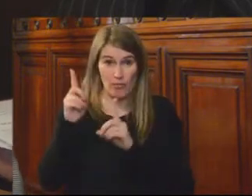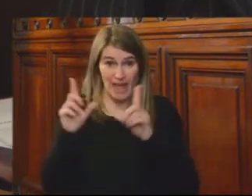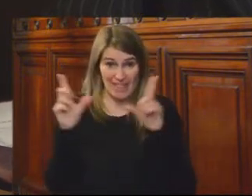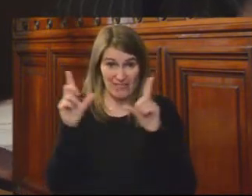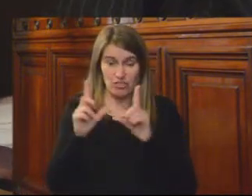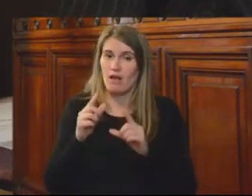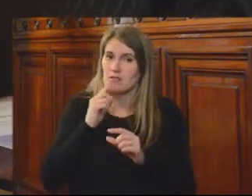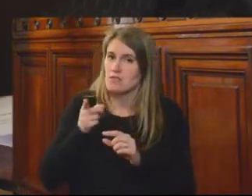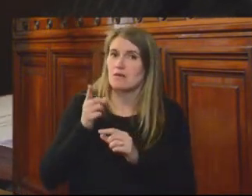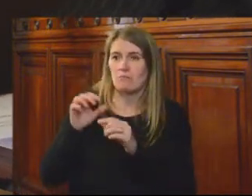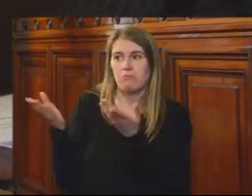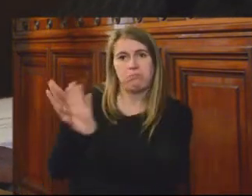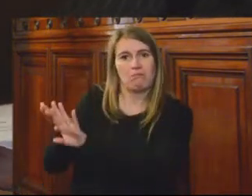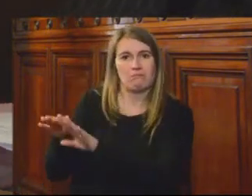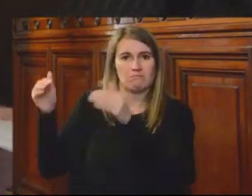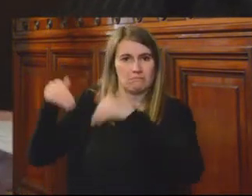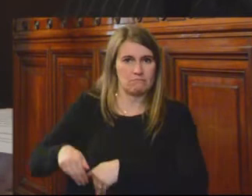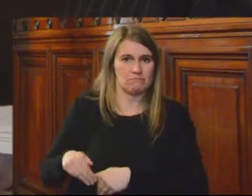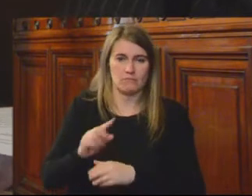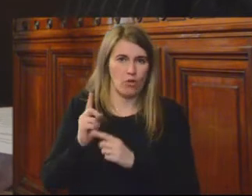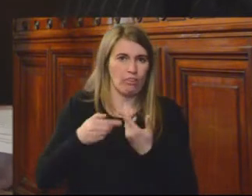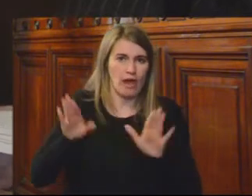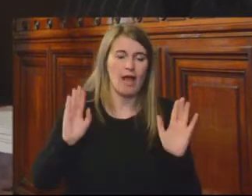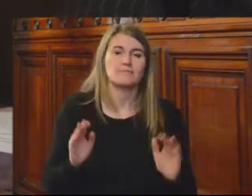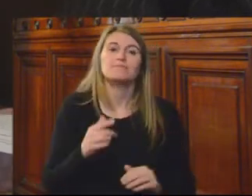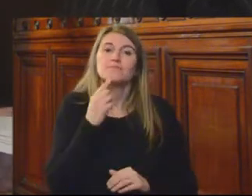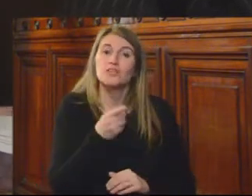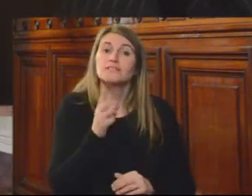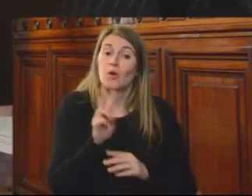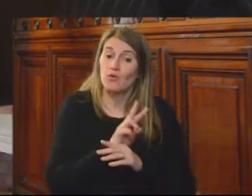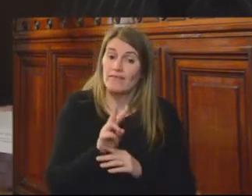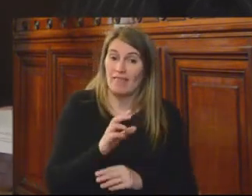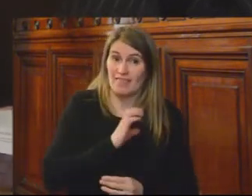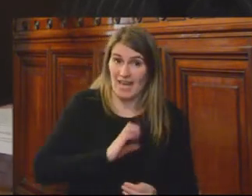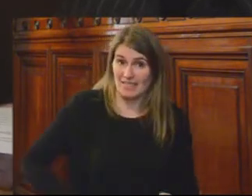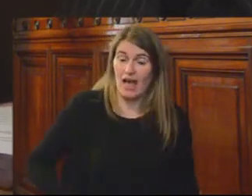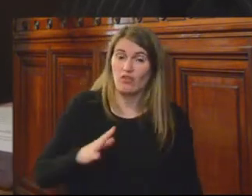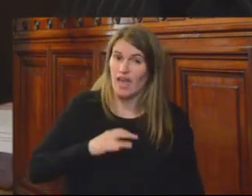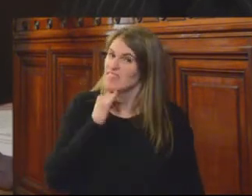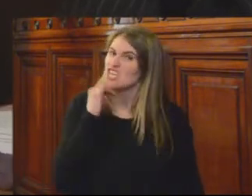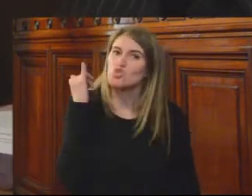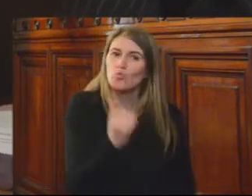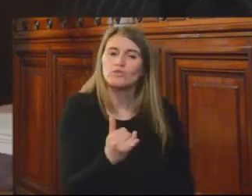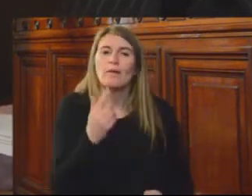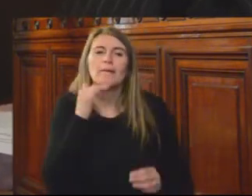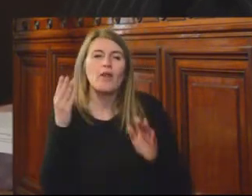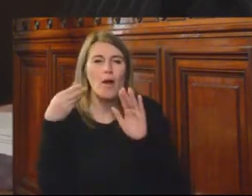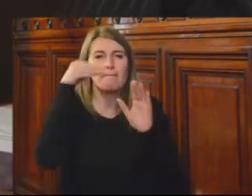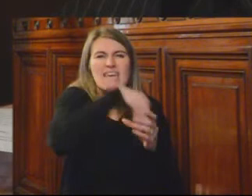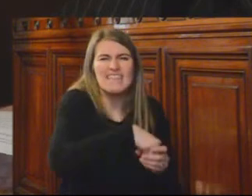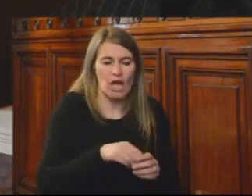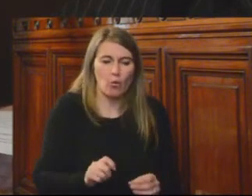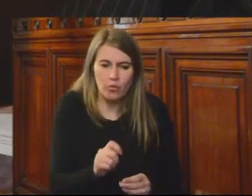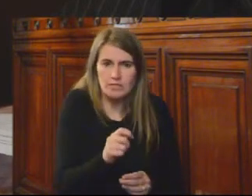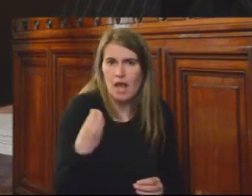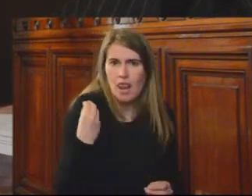a las irrupciones al recinto universitario por cuerpos de seguridad del Estado, se recibieron denuncias de allanamiento sin orden judicial ni justificación